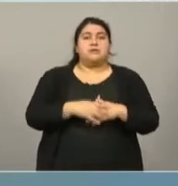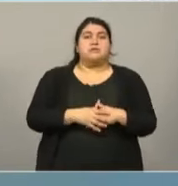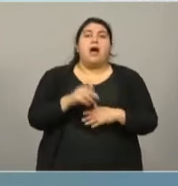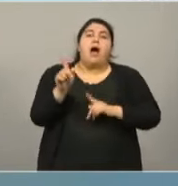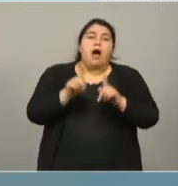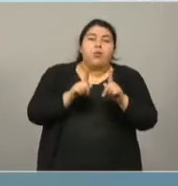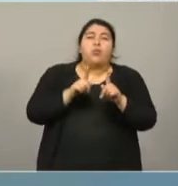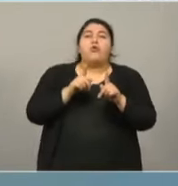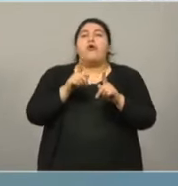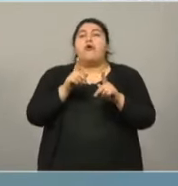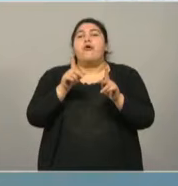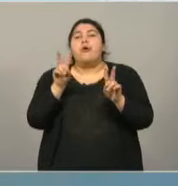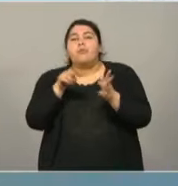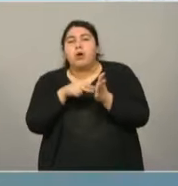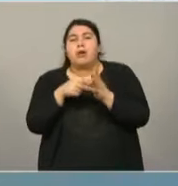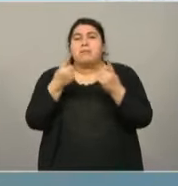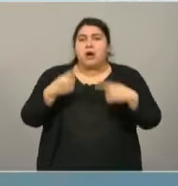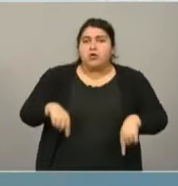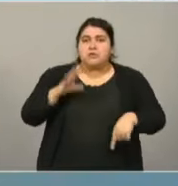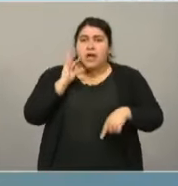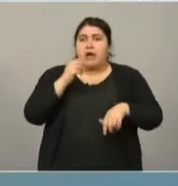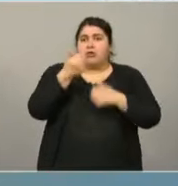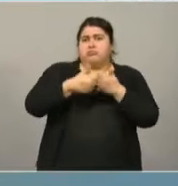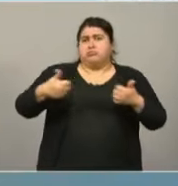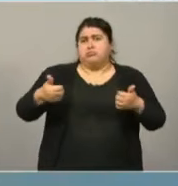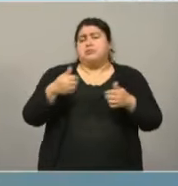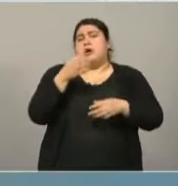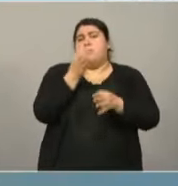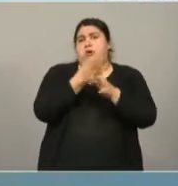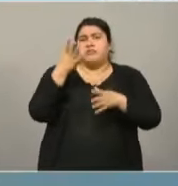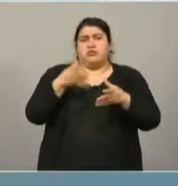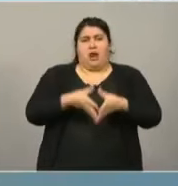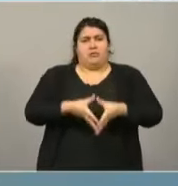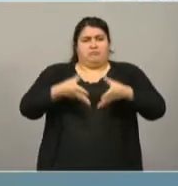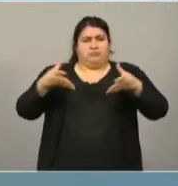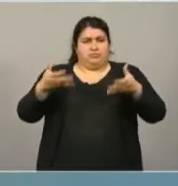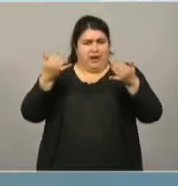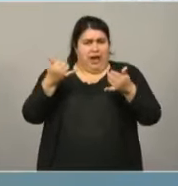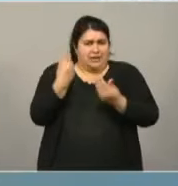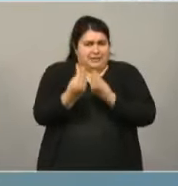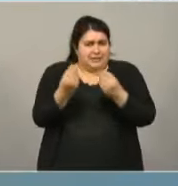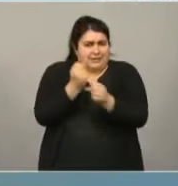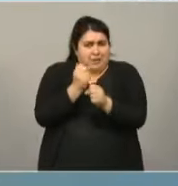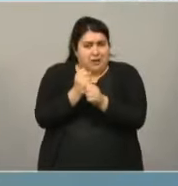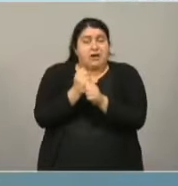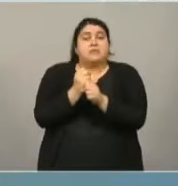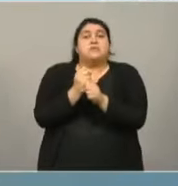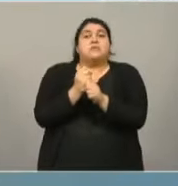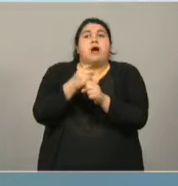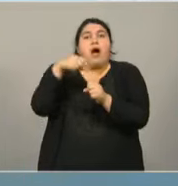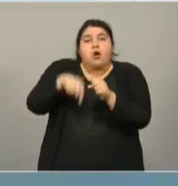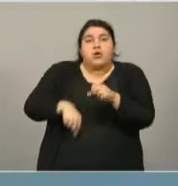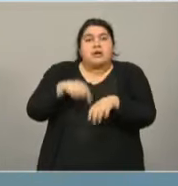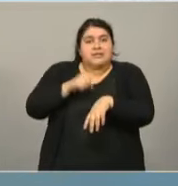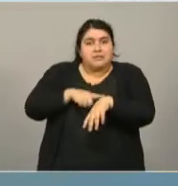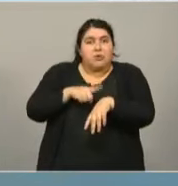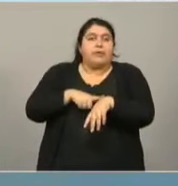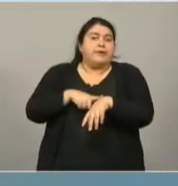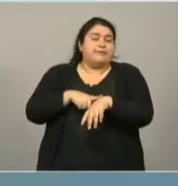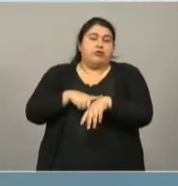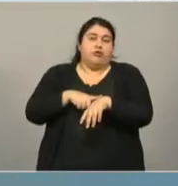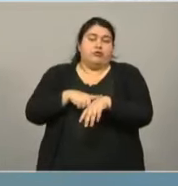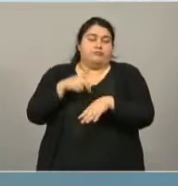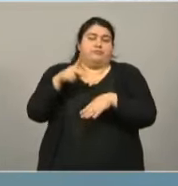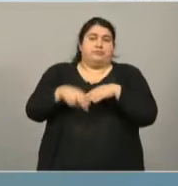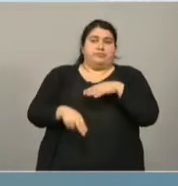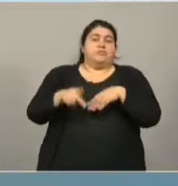con alguna dificultad por supuesto pero nutrida de profesionales para poder garantizar esta atención de la cual estamos hablando y que en este momento está hackeado por